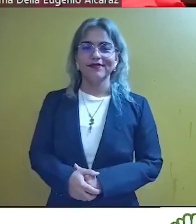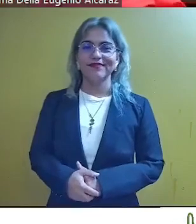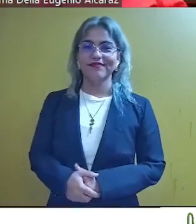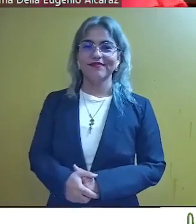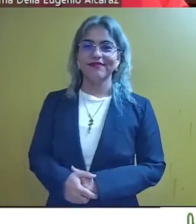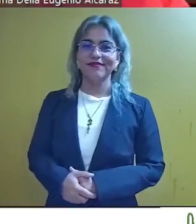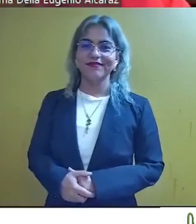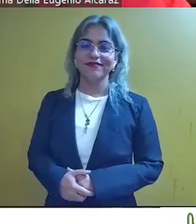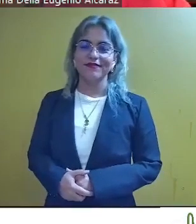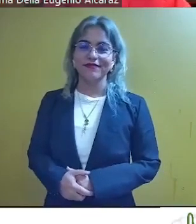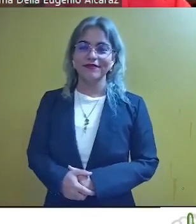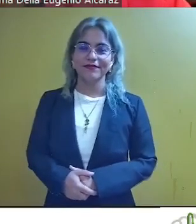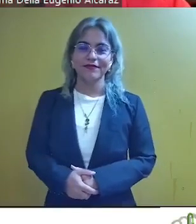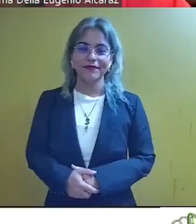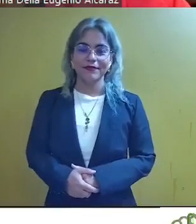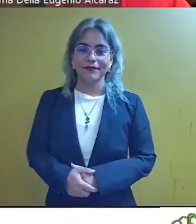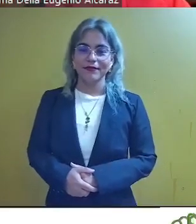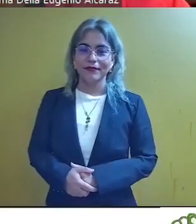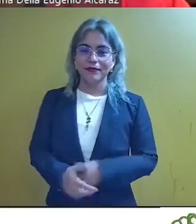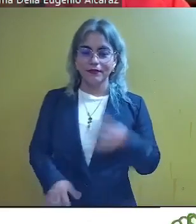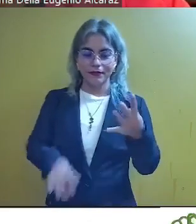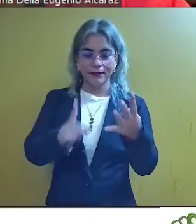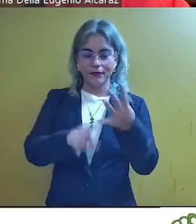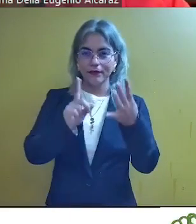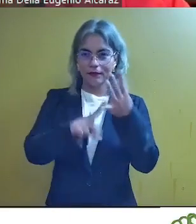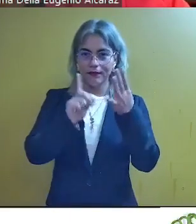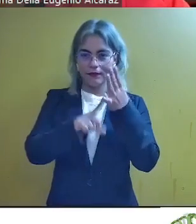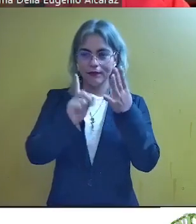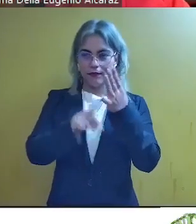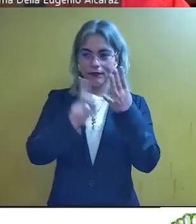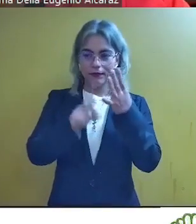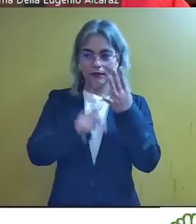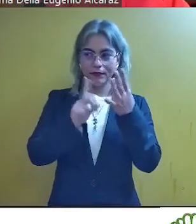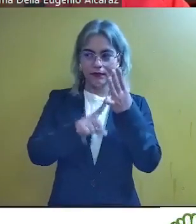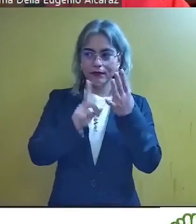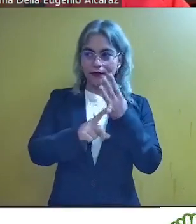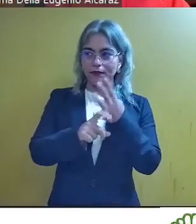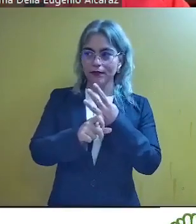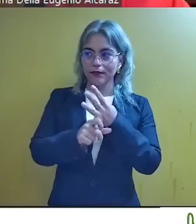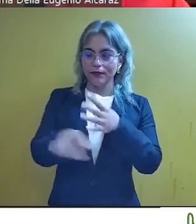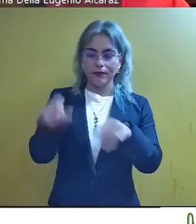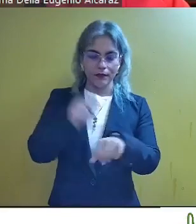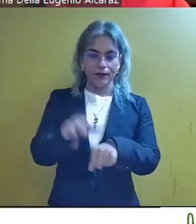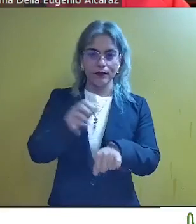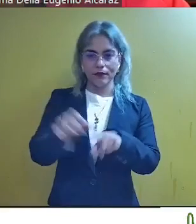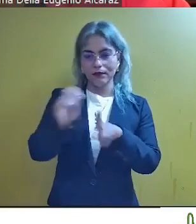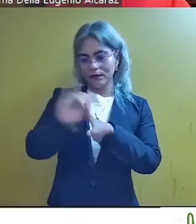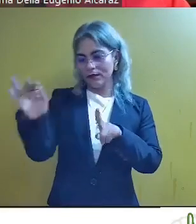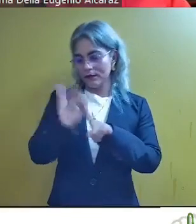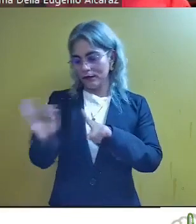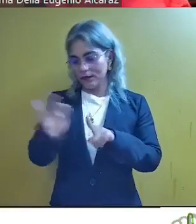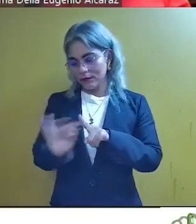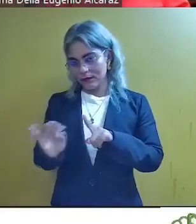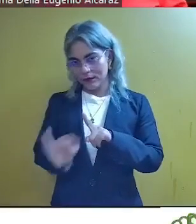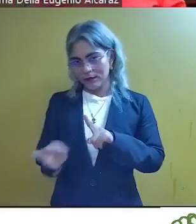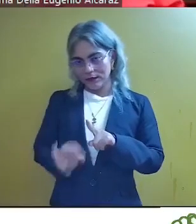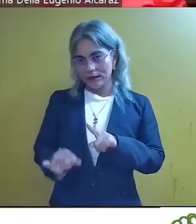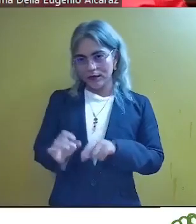derecho corresponda. El cuarto asunto listado para analizar y identificado con la clave TEE, /GEC,